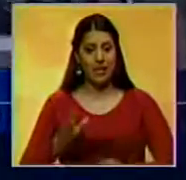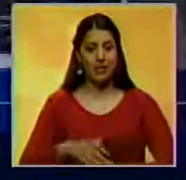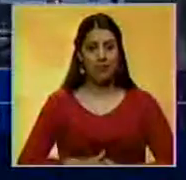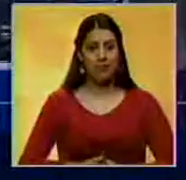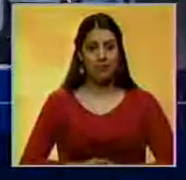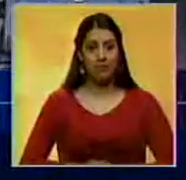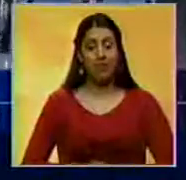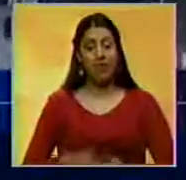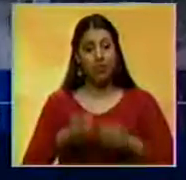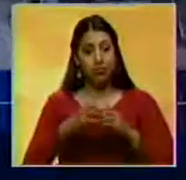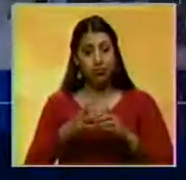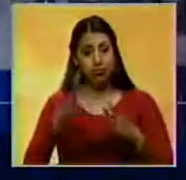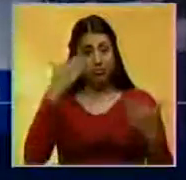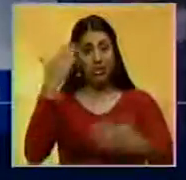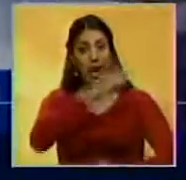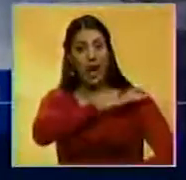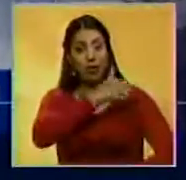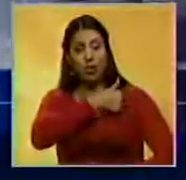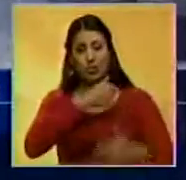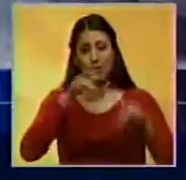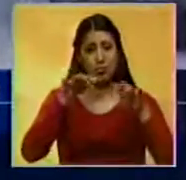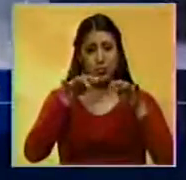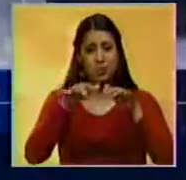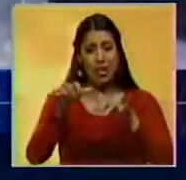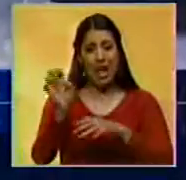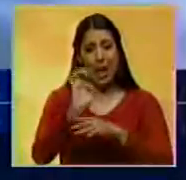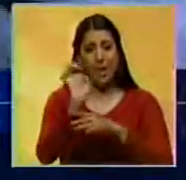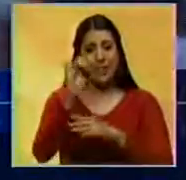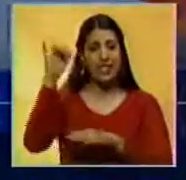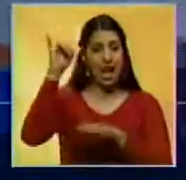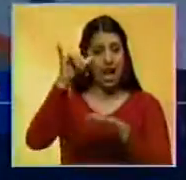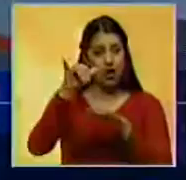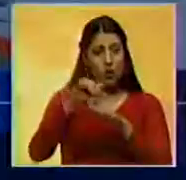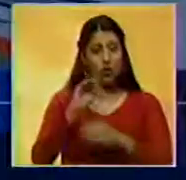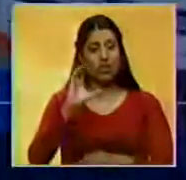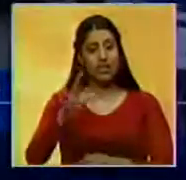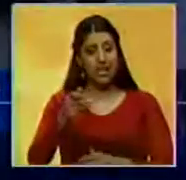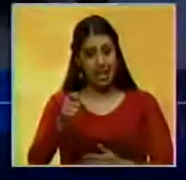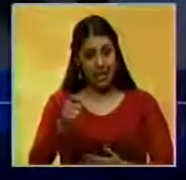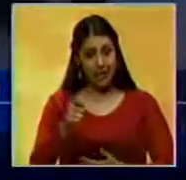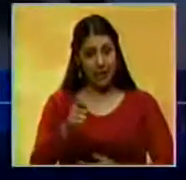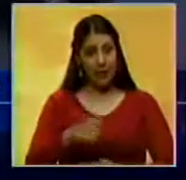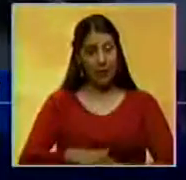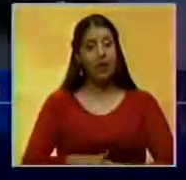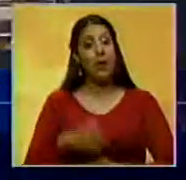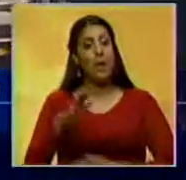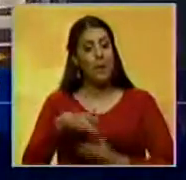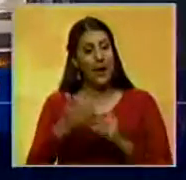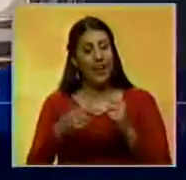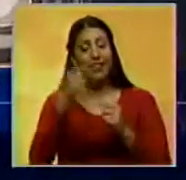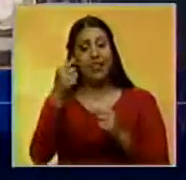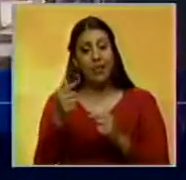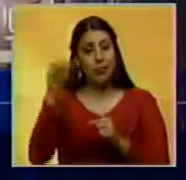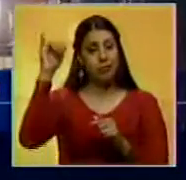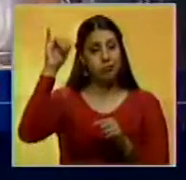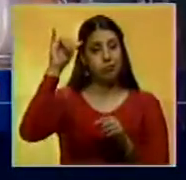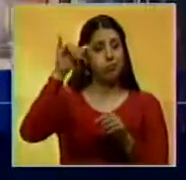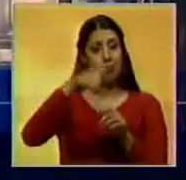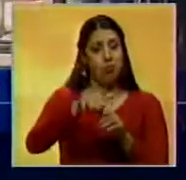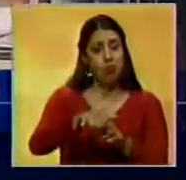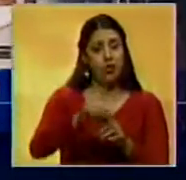aeronave. Un despliegue de autoridades invadió la zona de hangares del aeropuerto Óscar Machado Zuluaga. Esto luego de que la aeronave